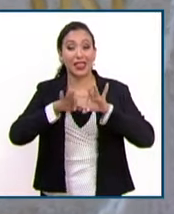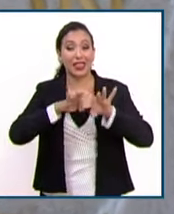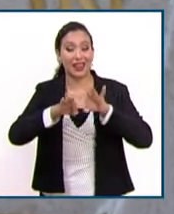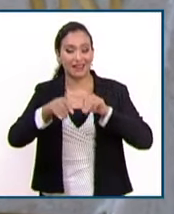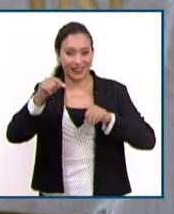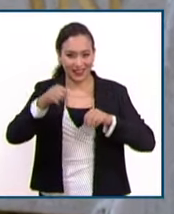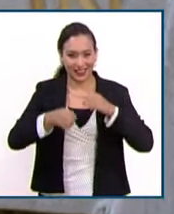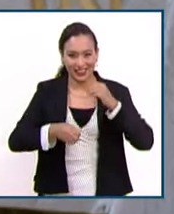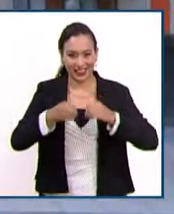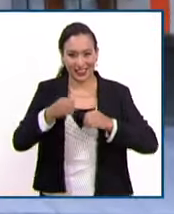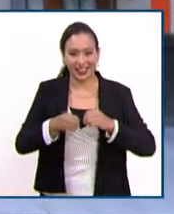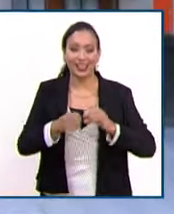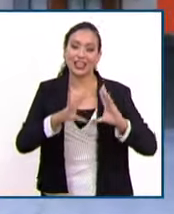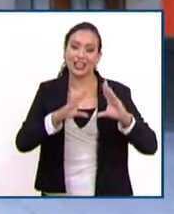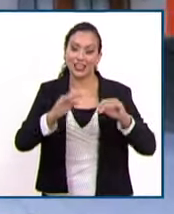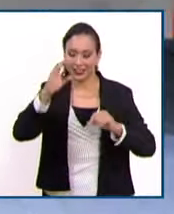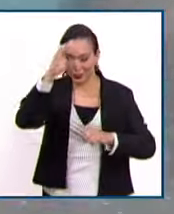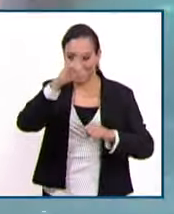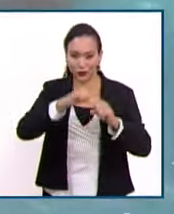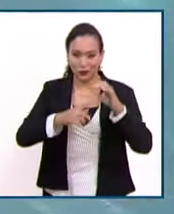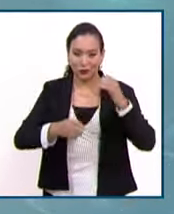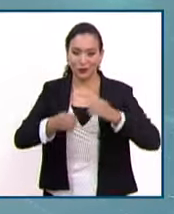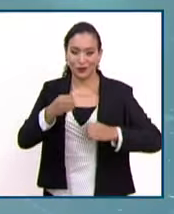jurisdiccional y la cultura jurídica.